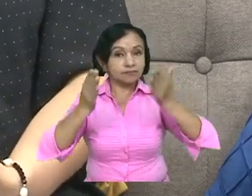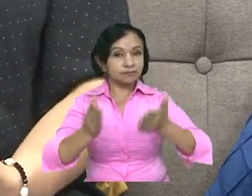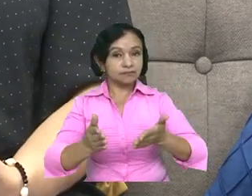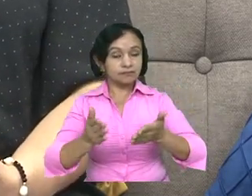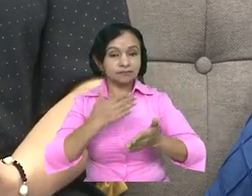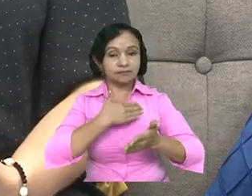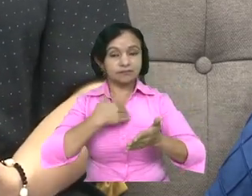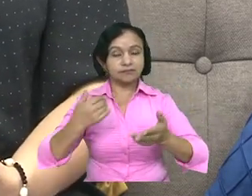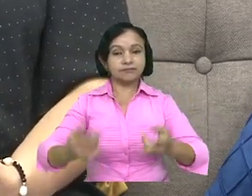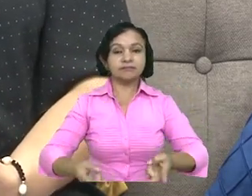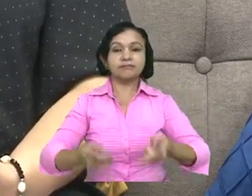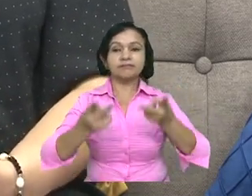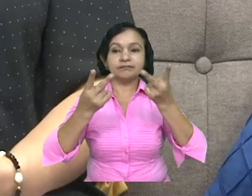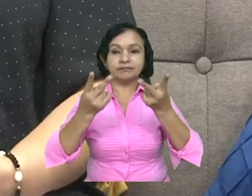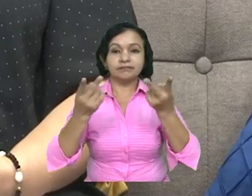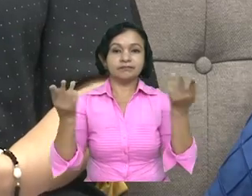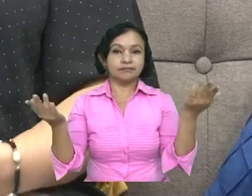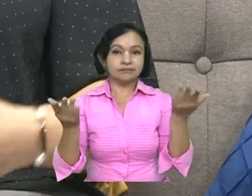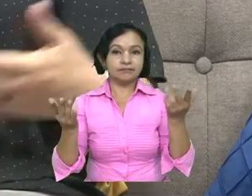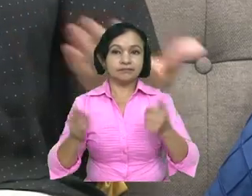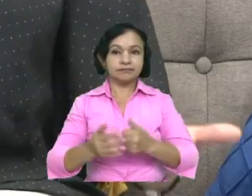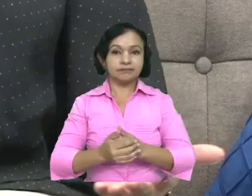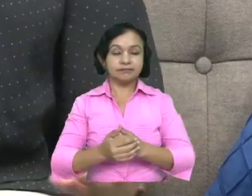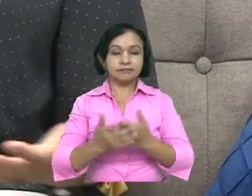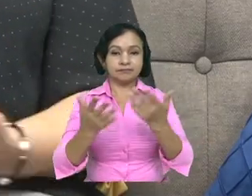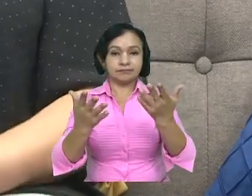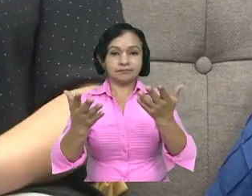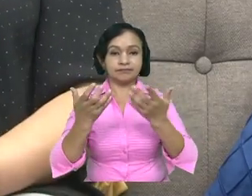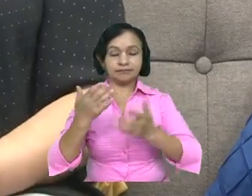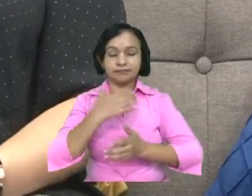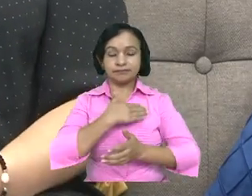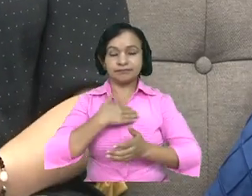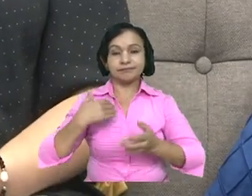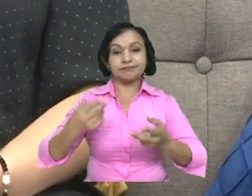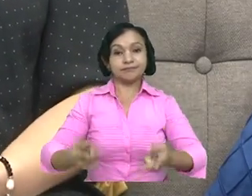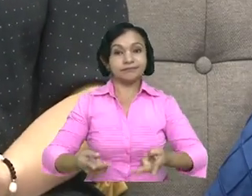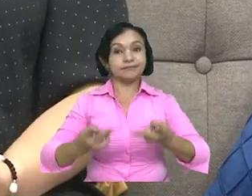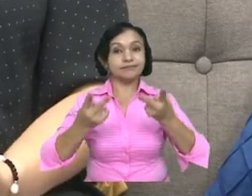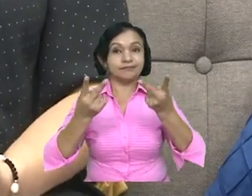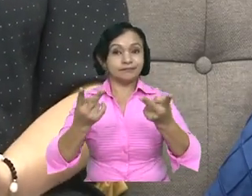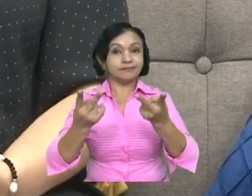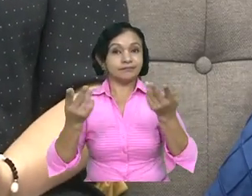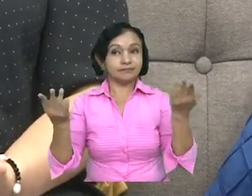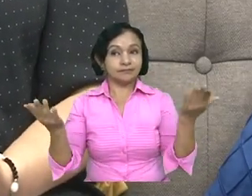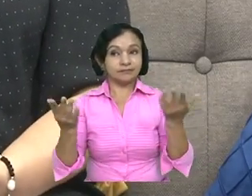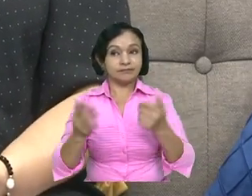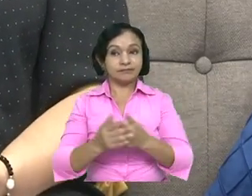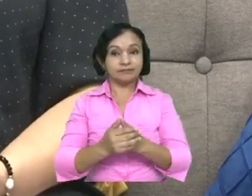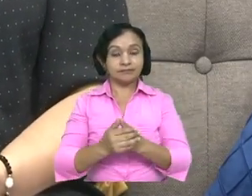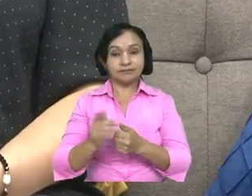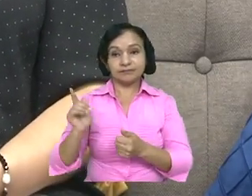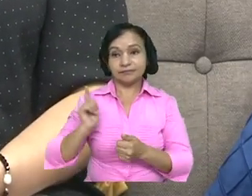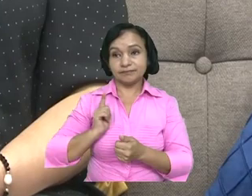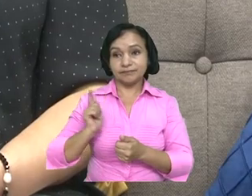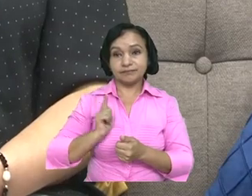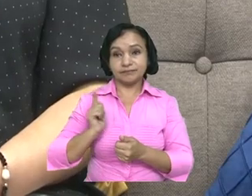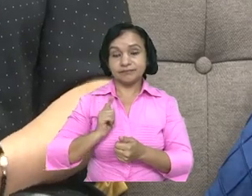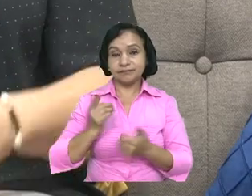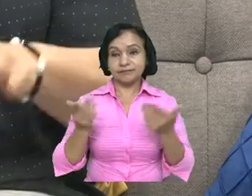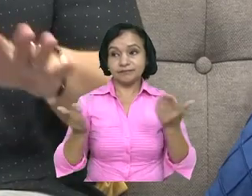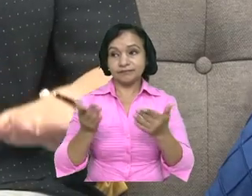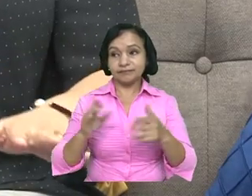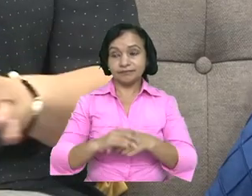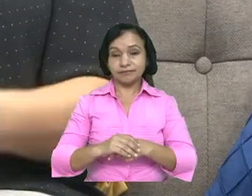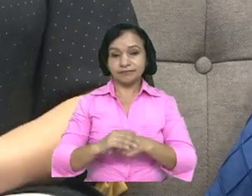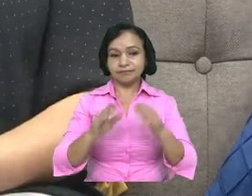una mejor calidad de vida, ¿verdad? O que, claro, aspire a una mejor calidad de vida. Entonces, si ya lo tenemos